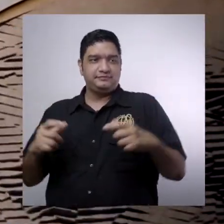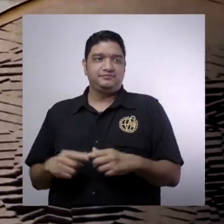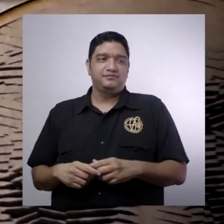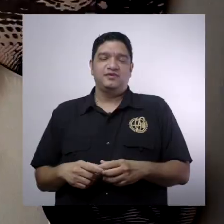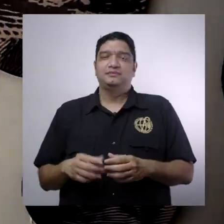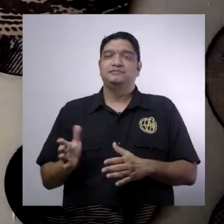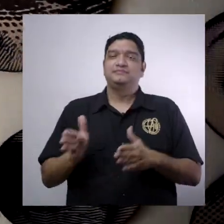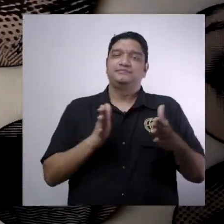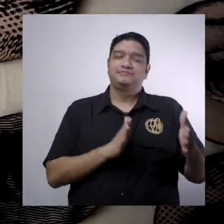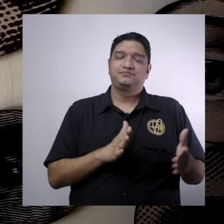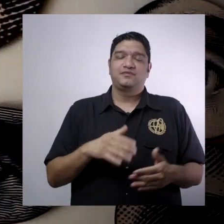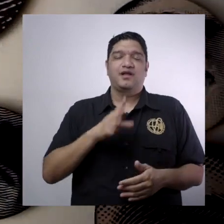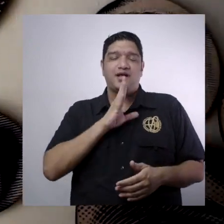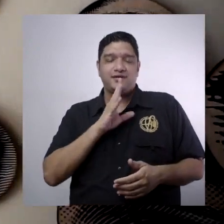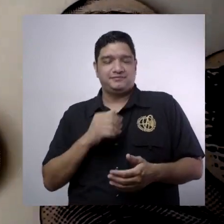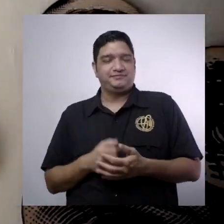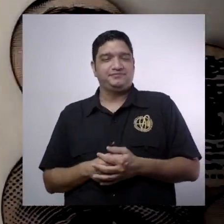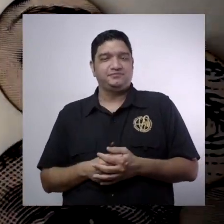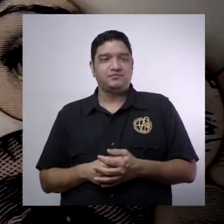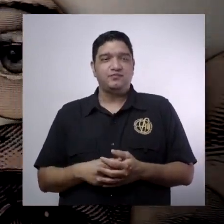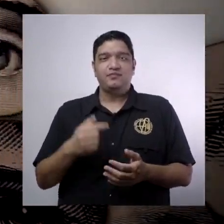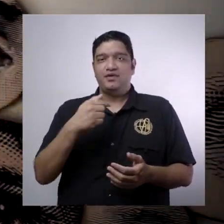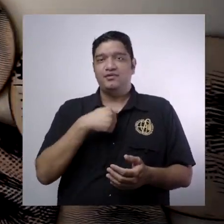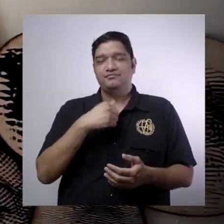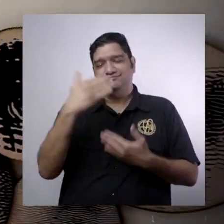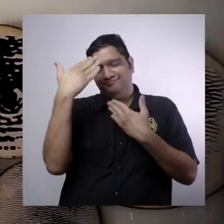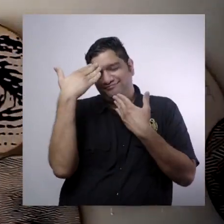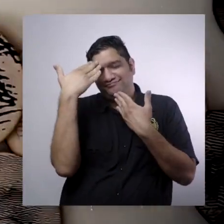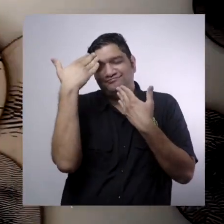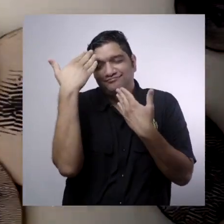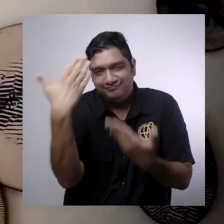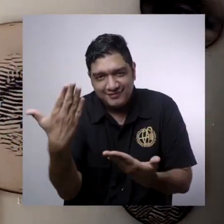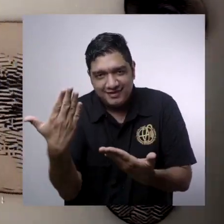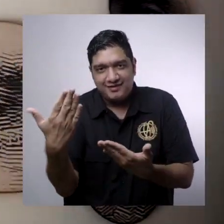Pues yo le doy gracias al 23